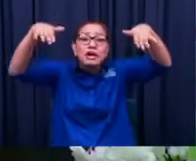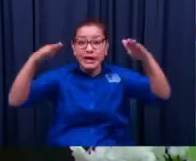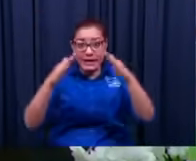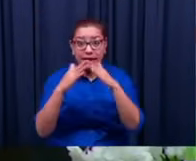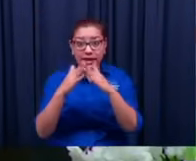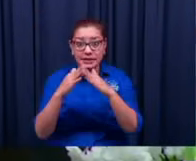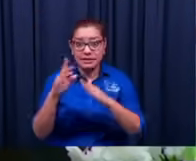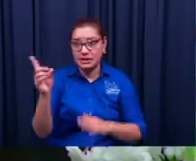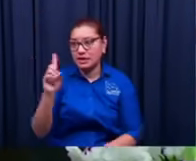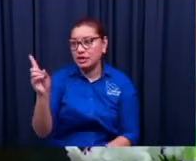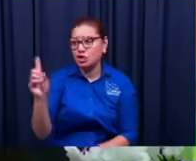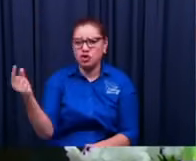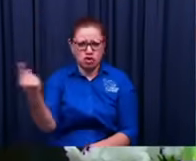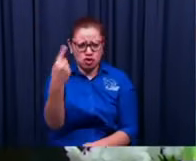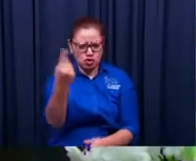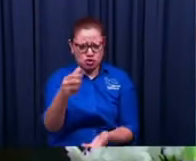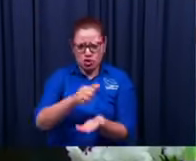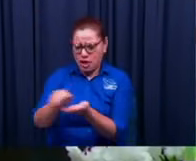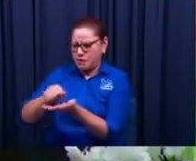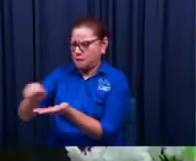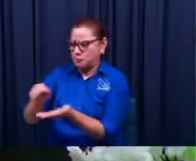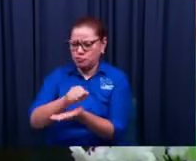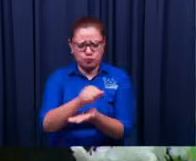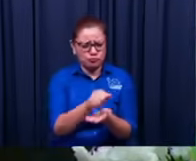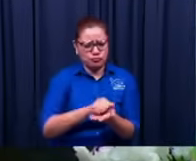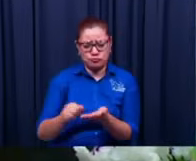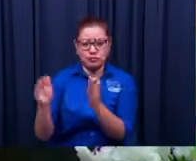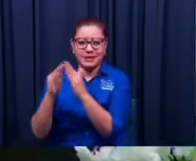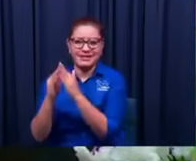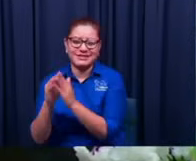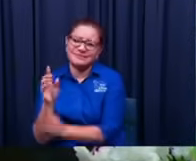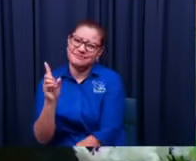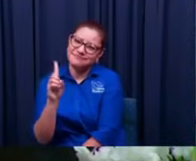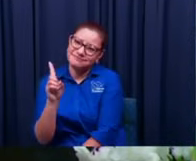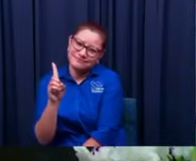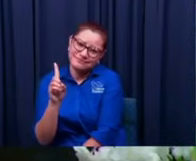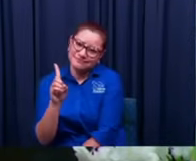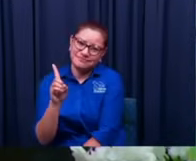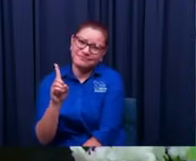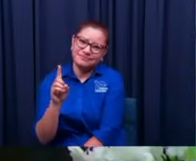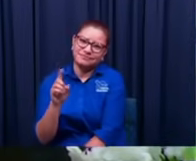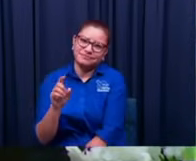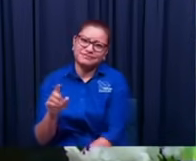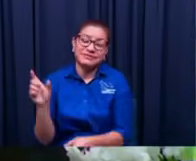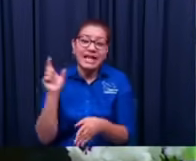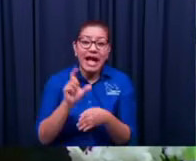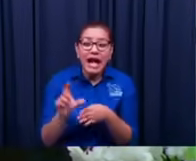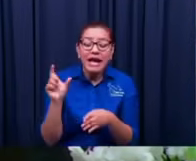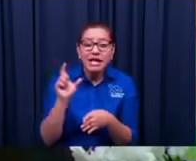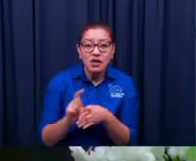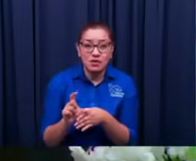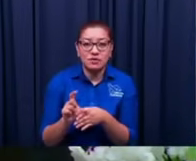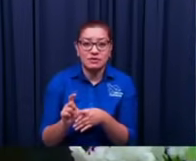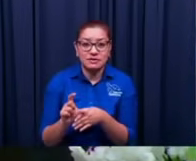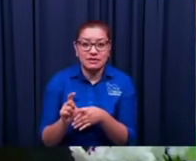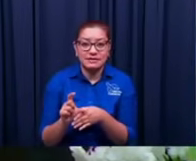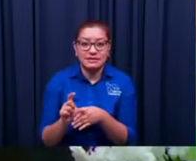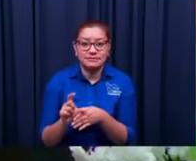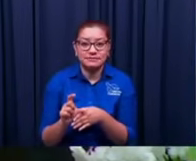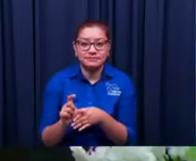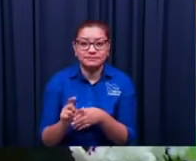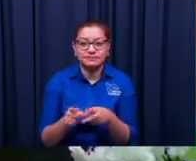Ya, los trapos sucios se lavan en casa. No. Hay cosas que uno sí puede arreglar, pero hay. La Biblia dice: